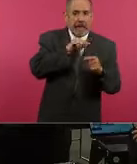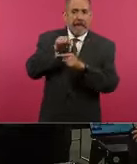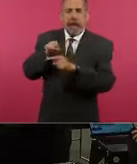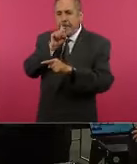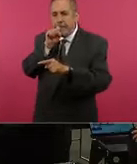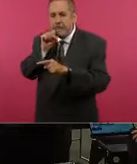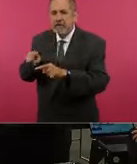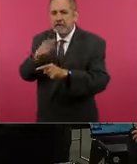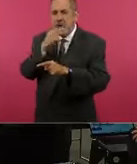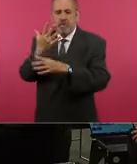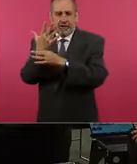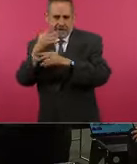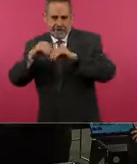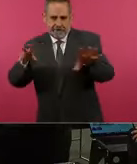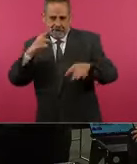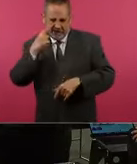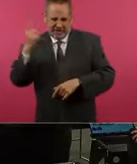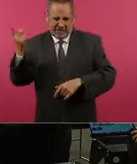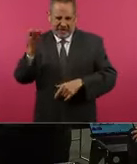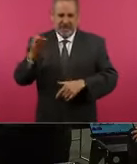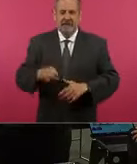para difundir esta mentira. Vamos a verlo.